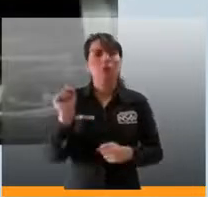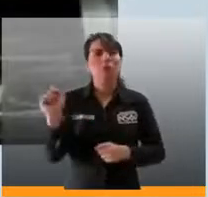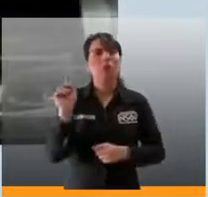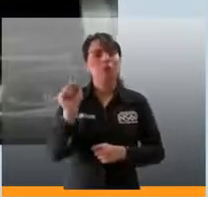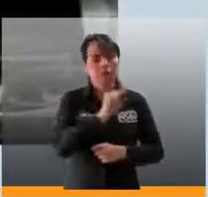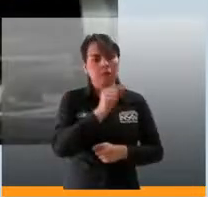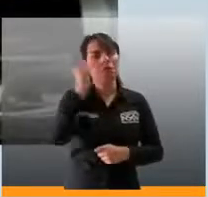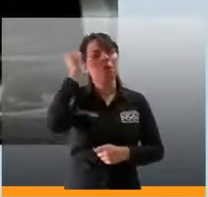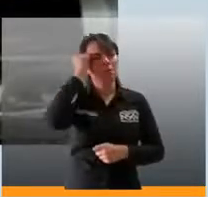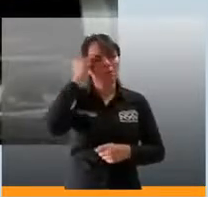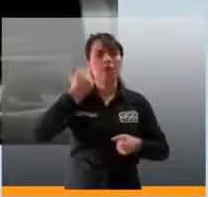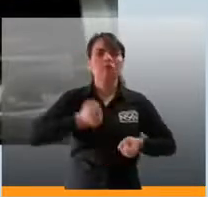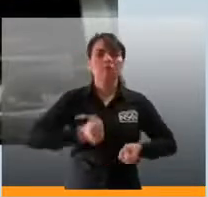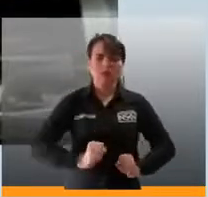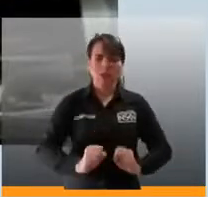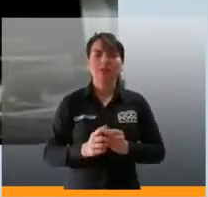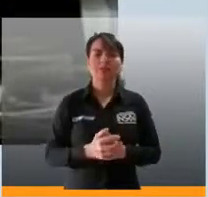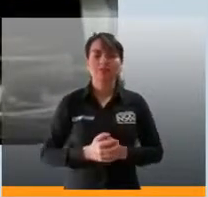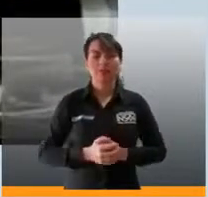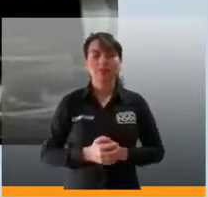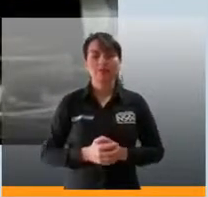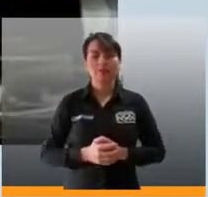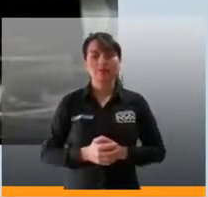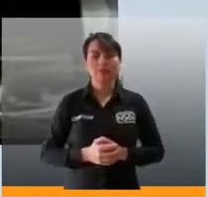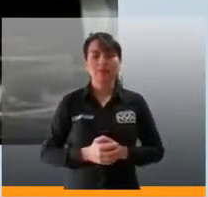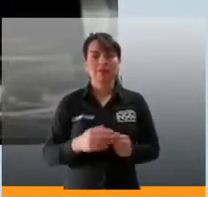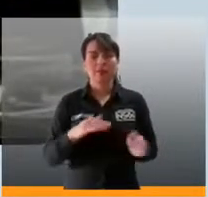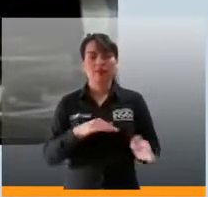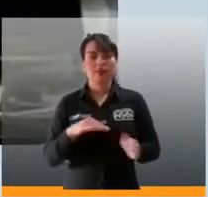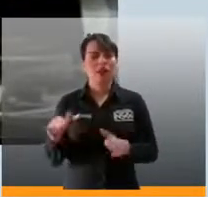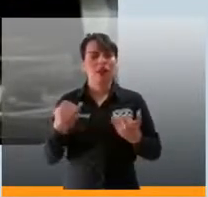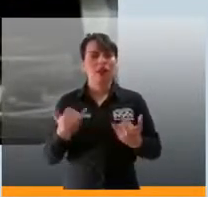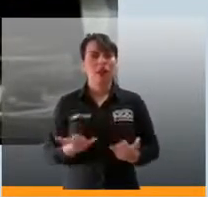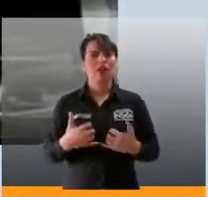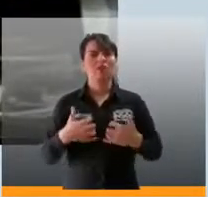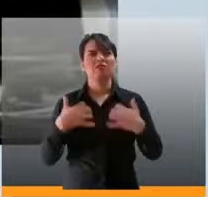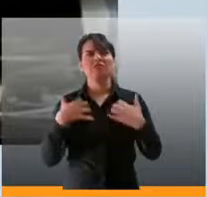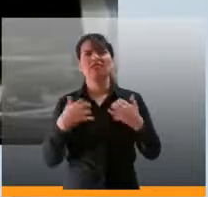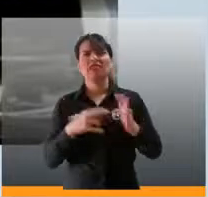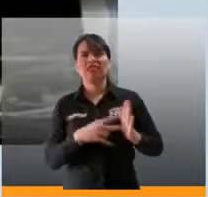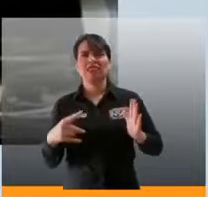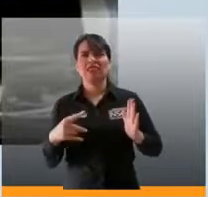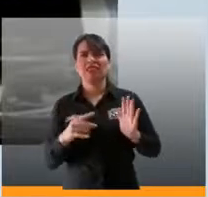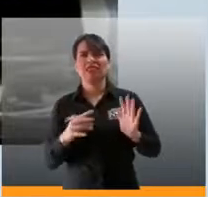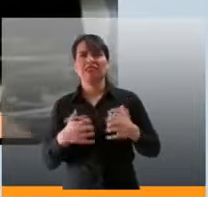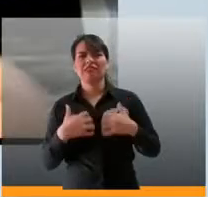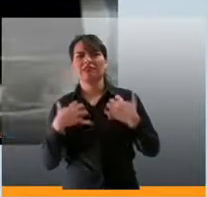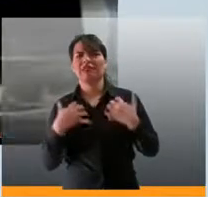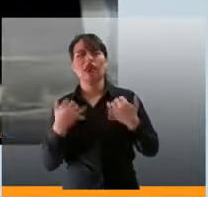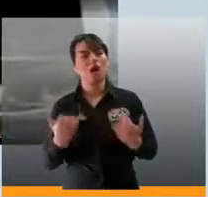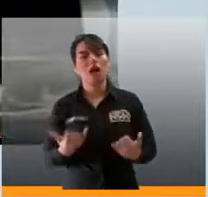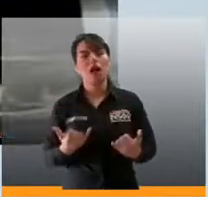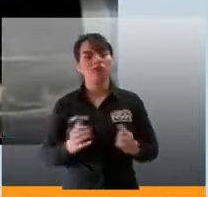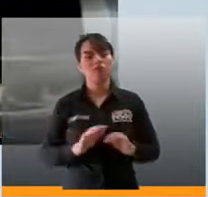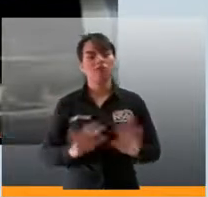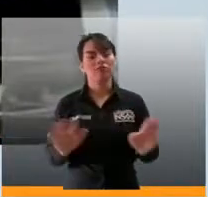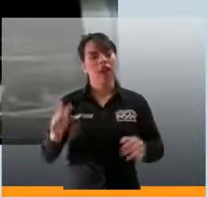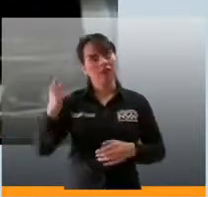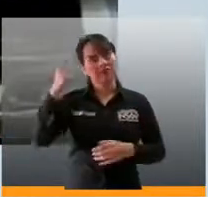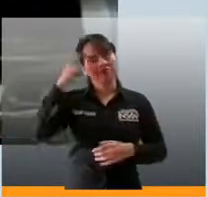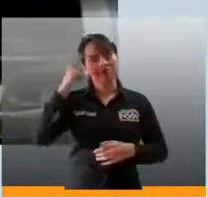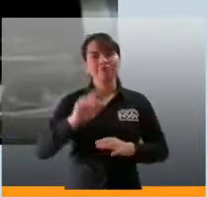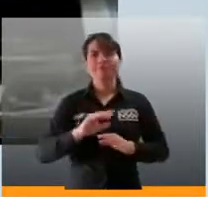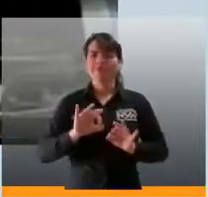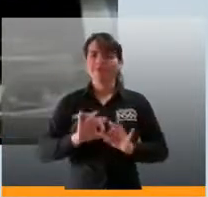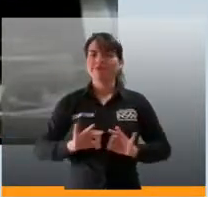los profesores. Yo creo que ya le perdimos el miedo a la tecnología, ya entramos en un estilo,